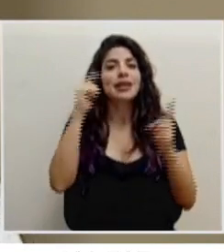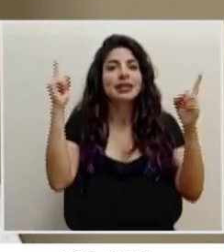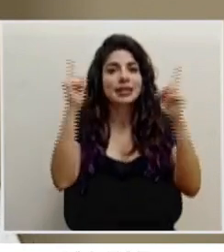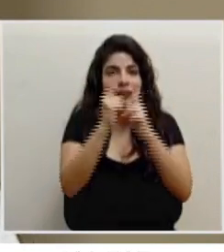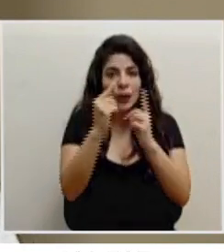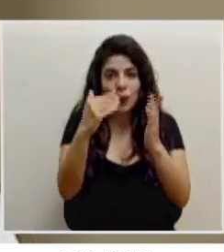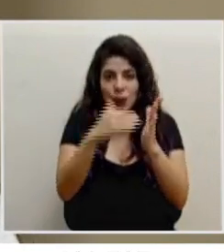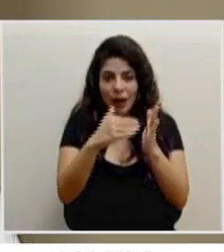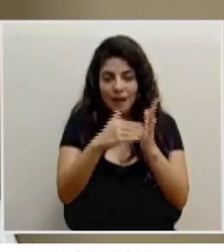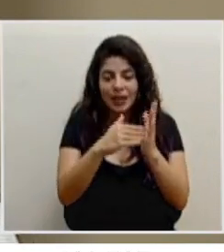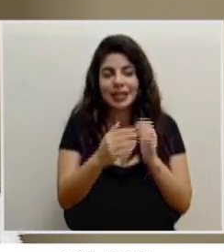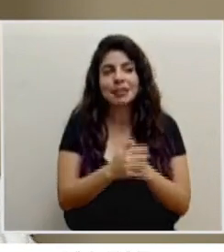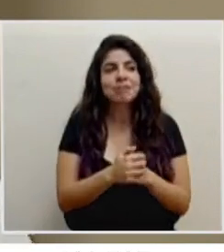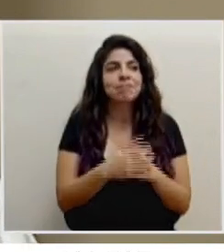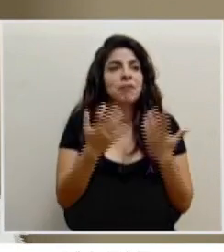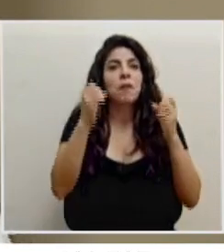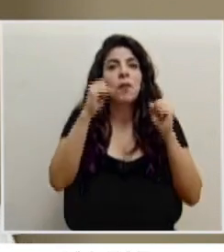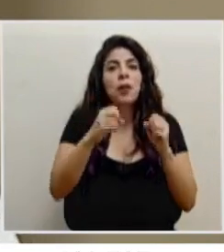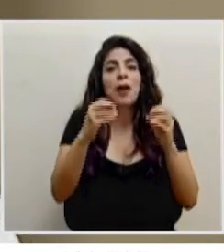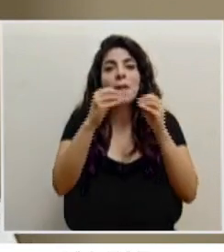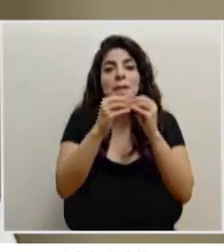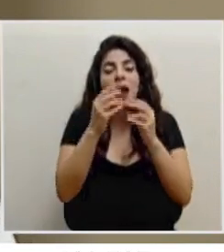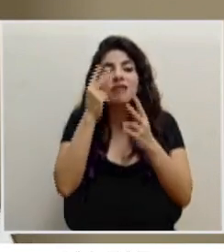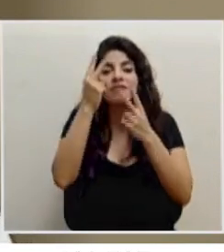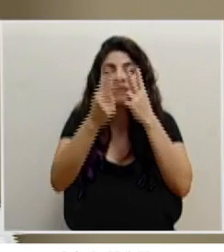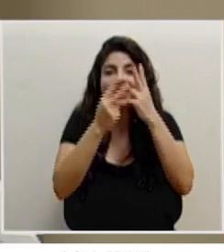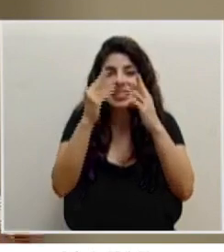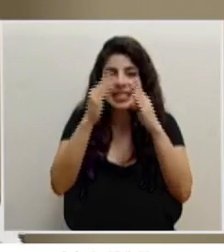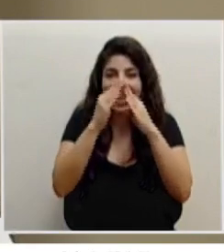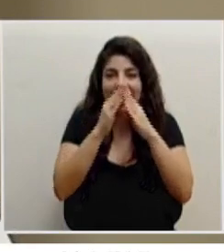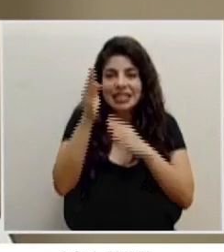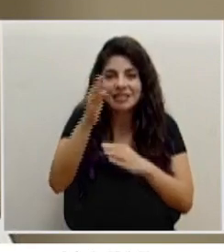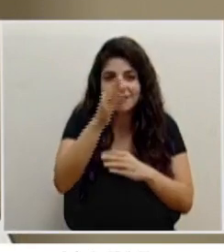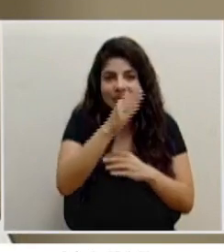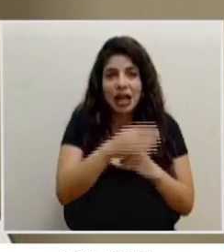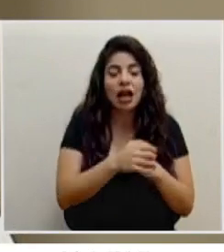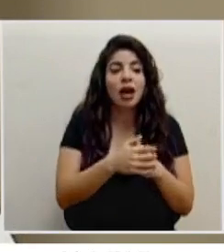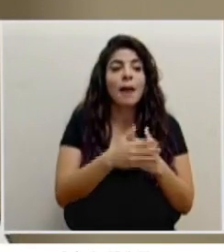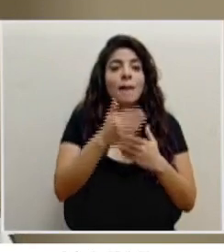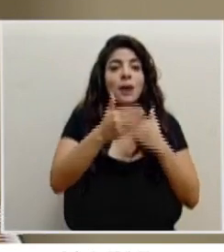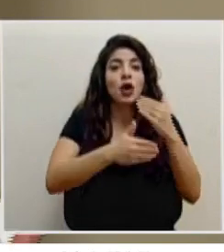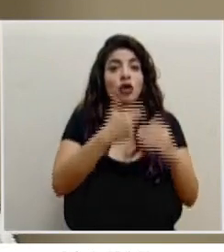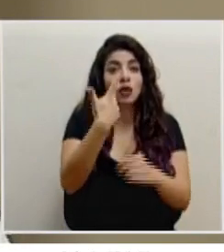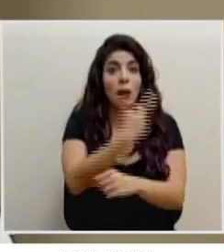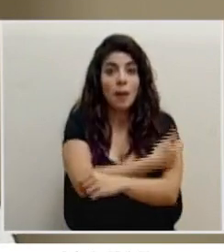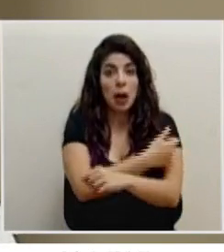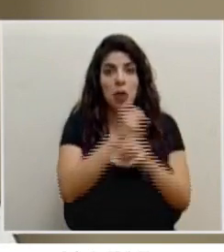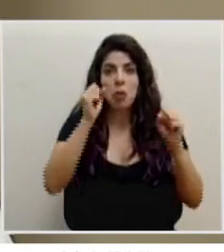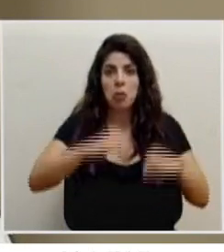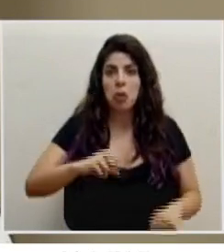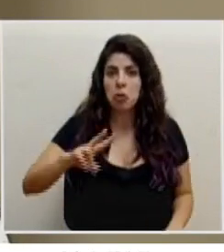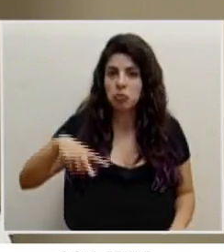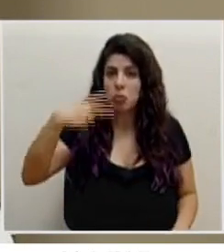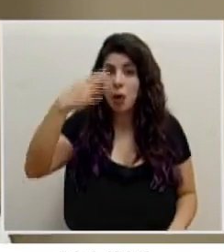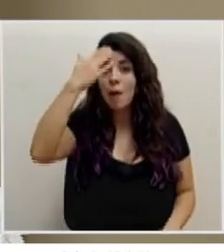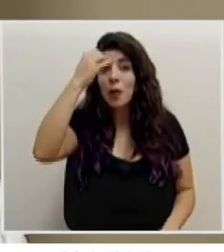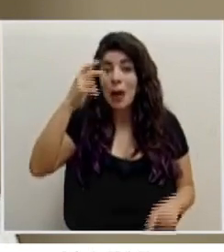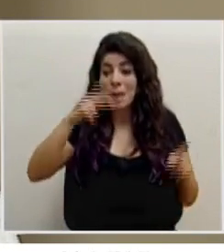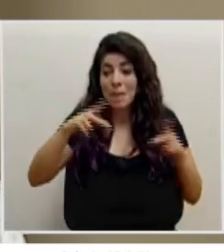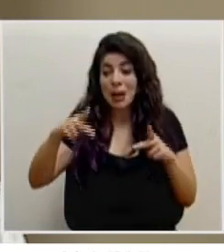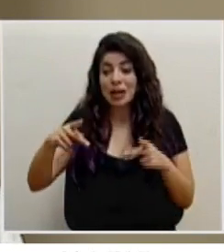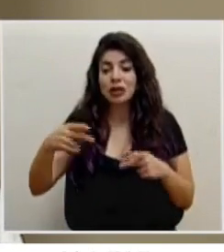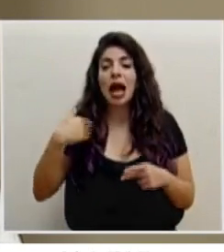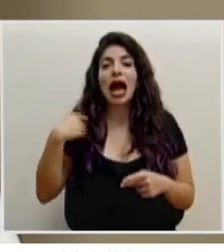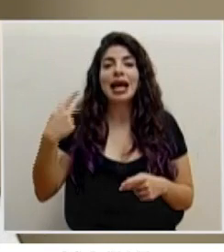presenciales, podemos hacer más visitas domiciliares, el proceso de vacunación se puede intensificar porque el personal está